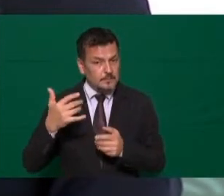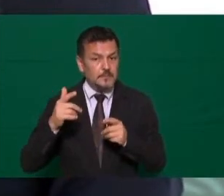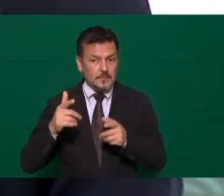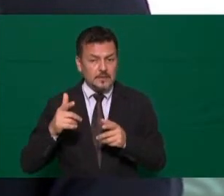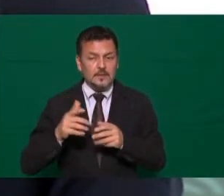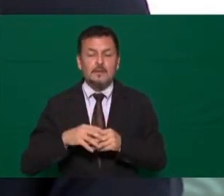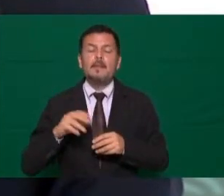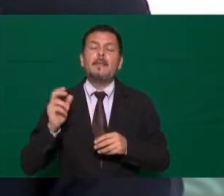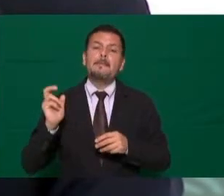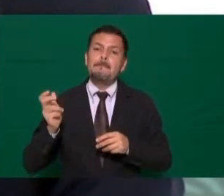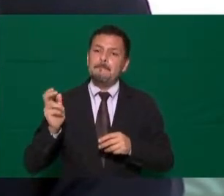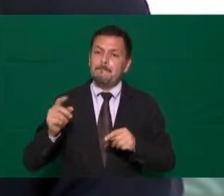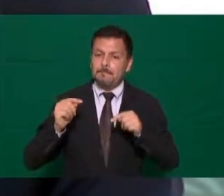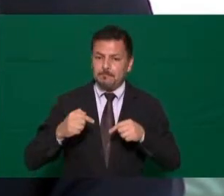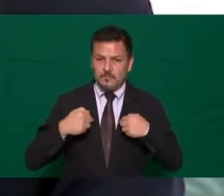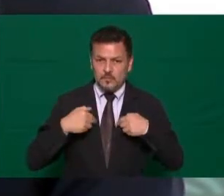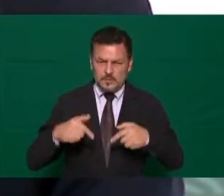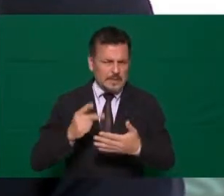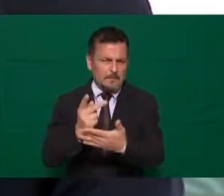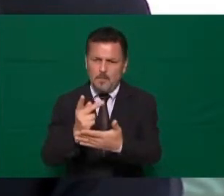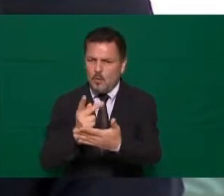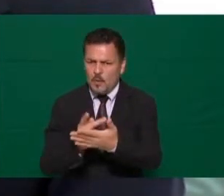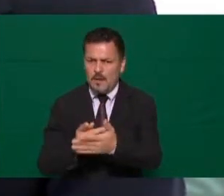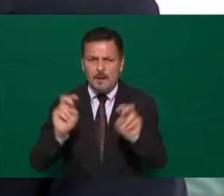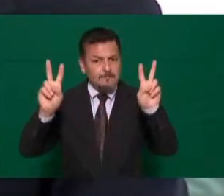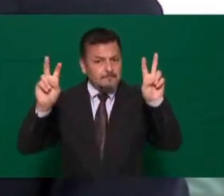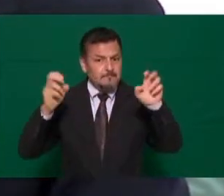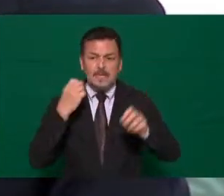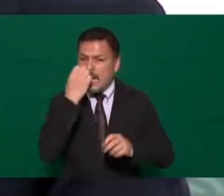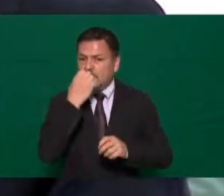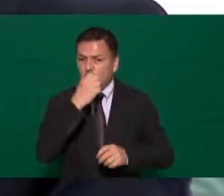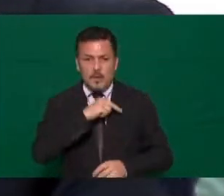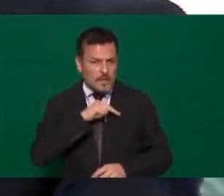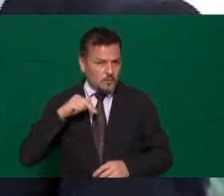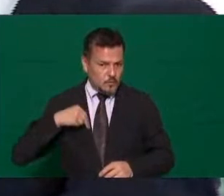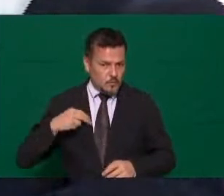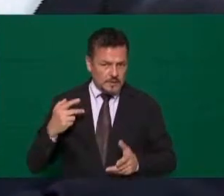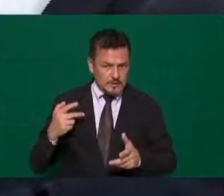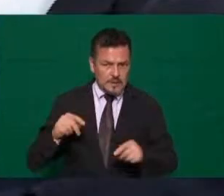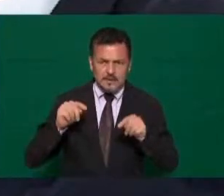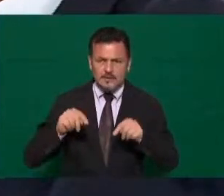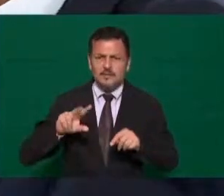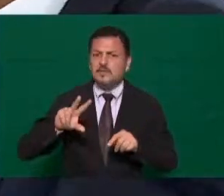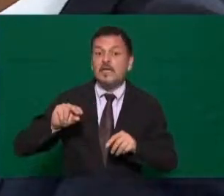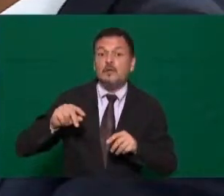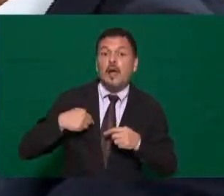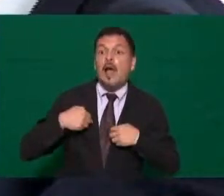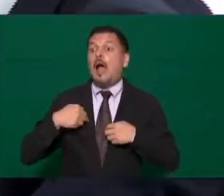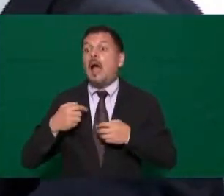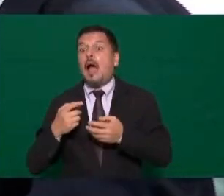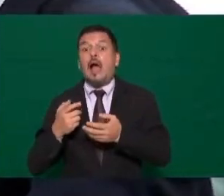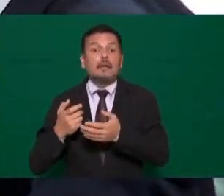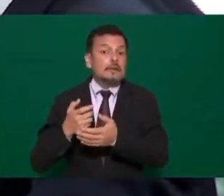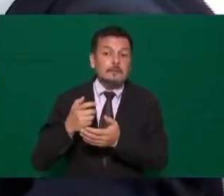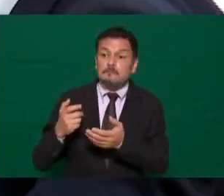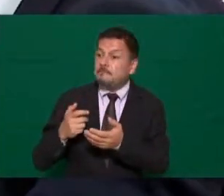por eso este programa, La Escuela es Nuestra, ya no es de que el presupuesto